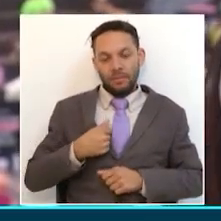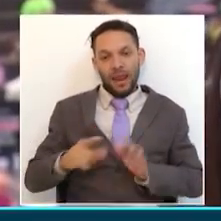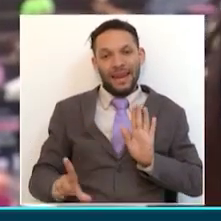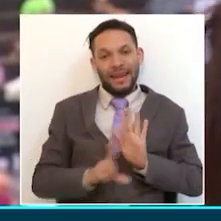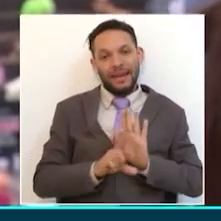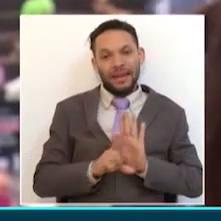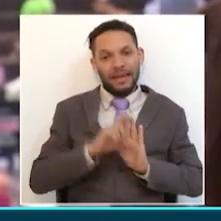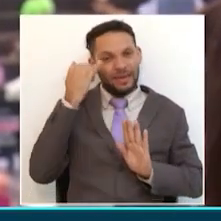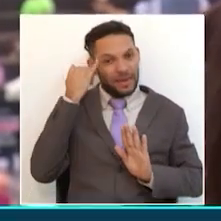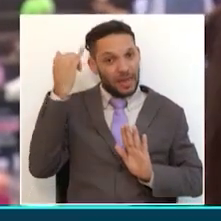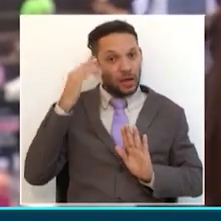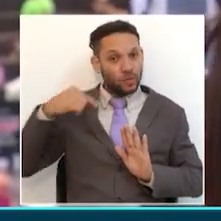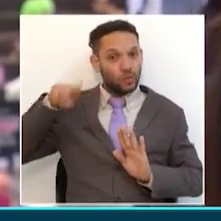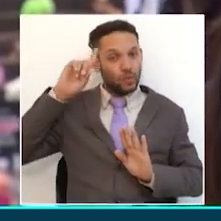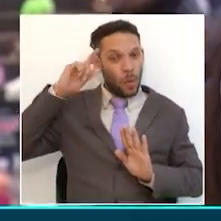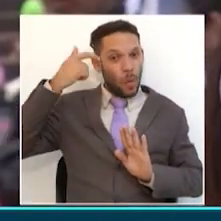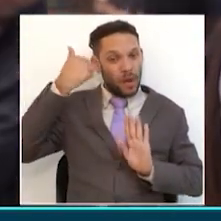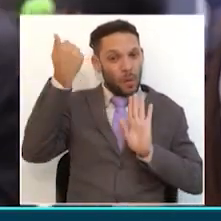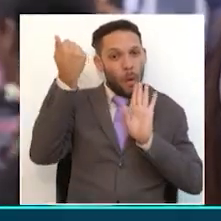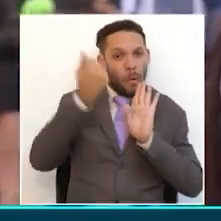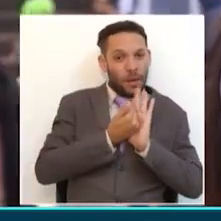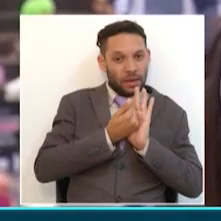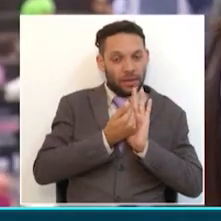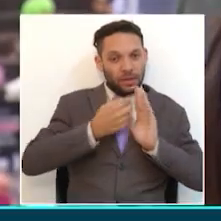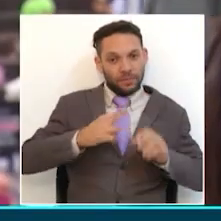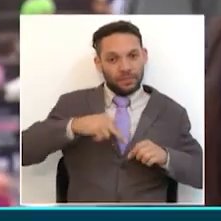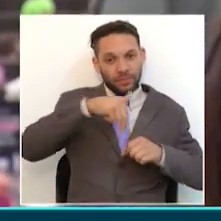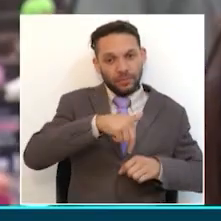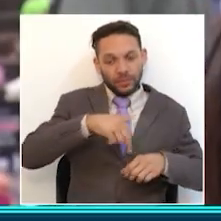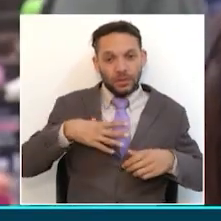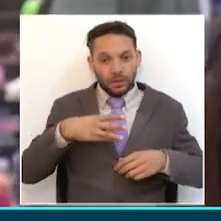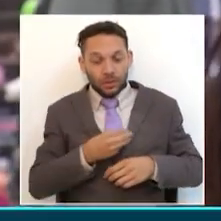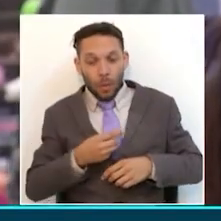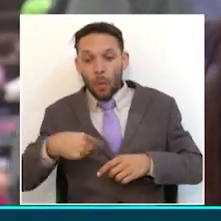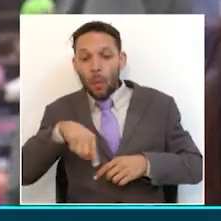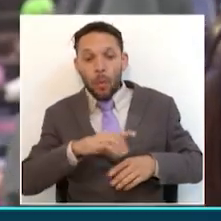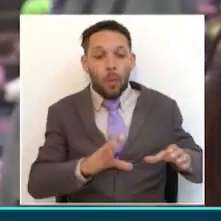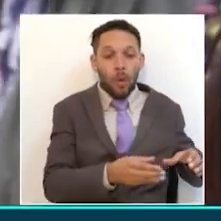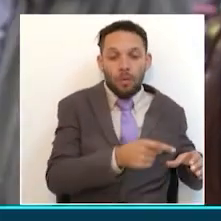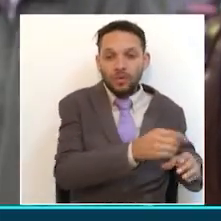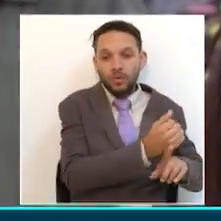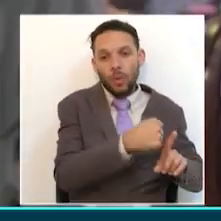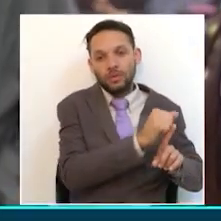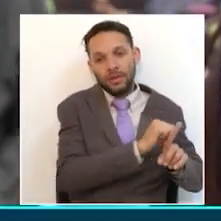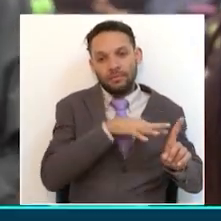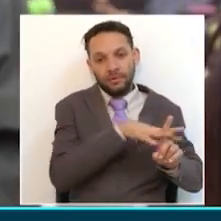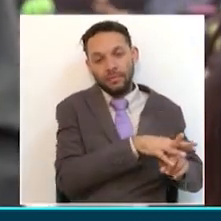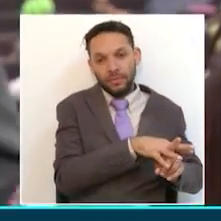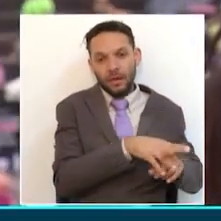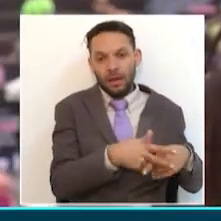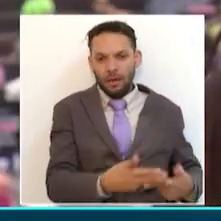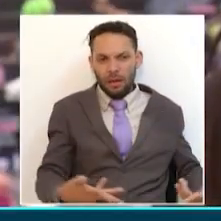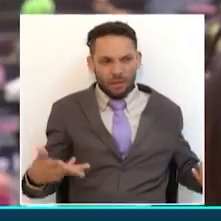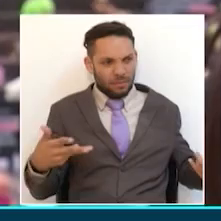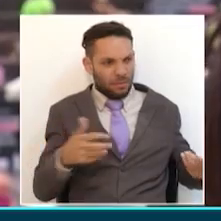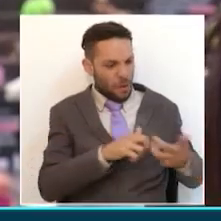el gobierno en estos momentos nos quiere imponer. Segundo, a una sociedad pues nos está afectando. Empezando pues por la caza de tiburones, eso